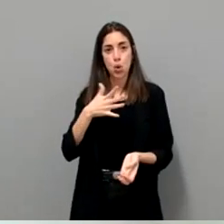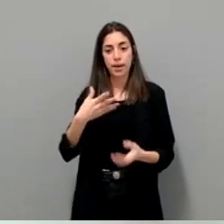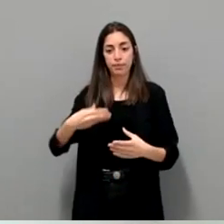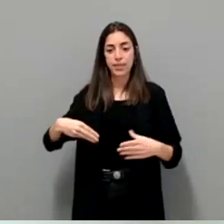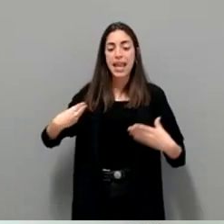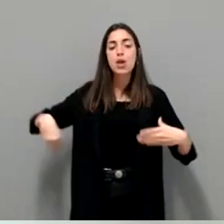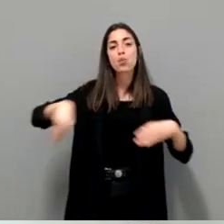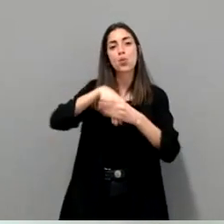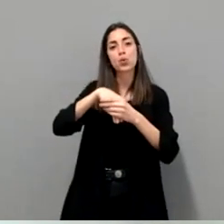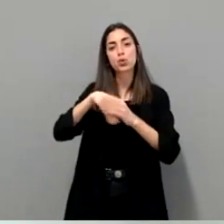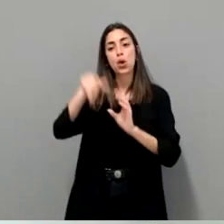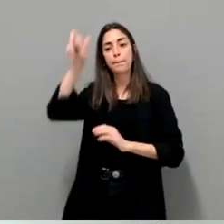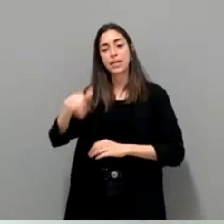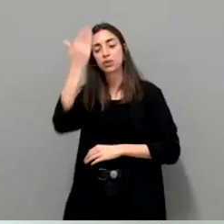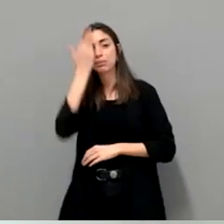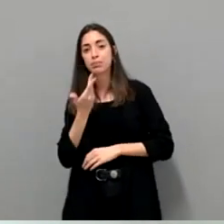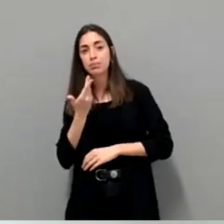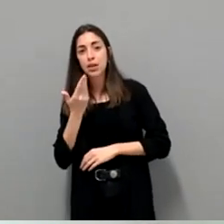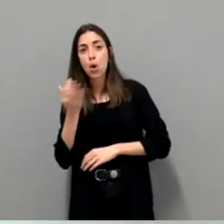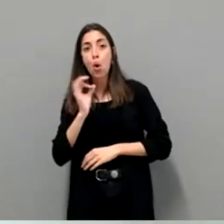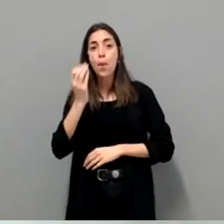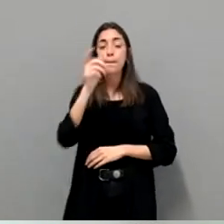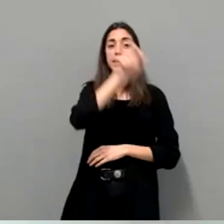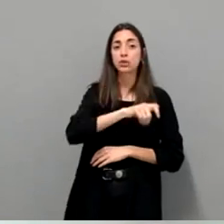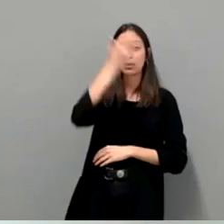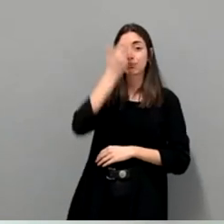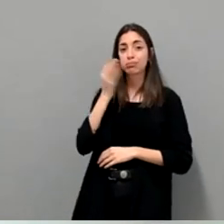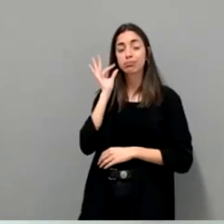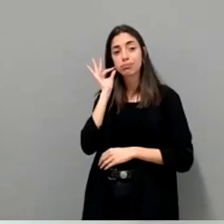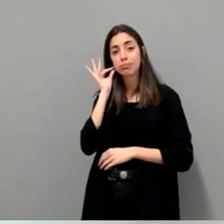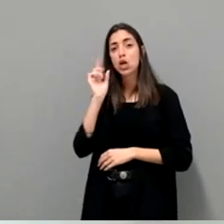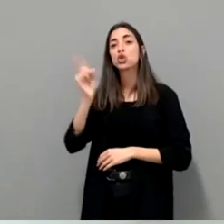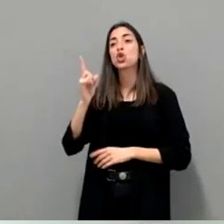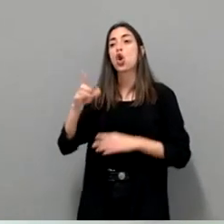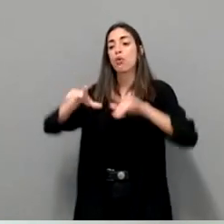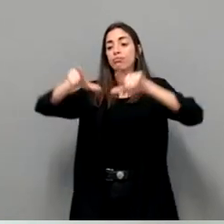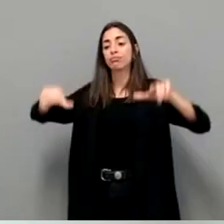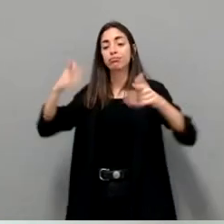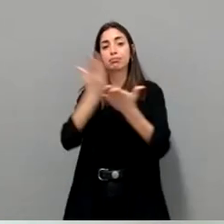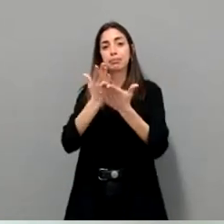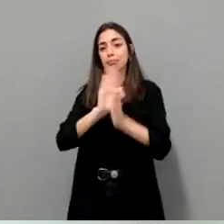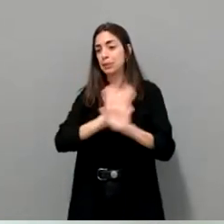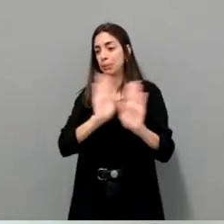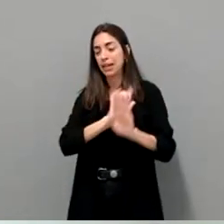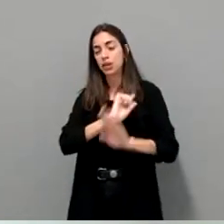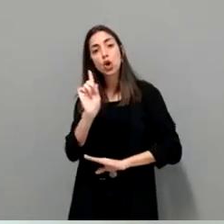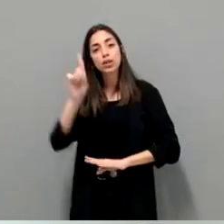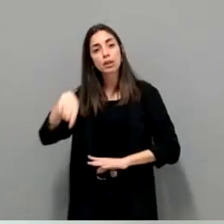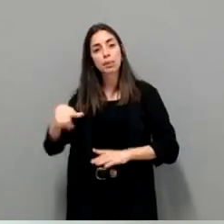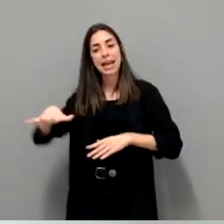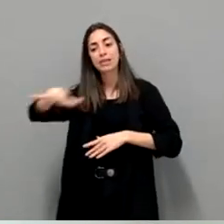parálisis cerebral, de una mujer con parálisis cerebral, no es solo el estar en el aula, ¿no? Es en estar en todos los espacios compartidos,